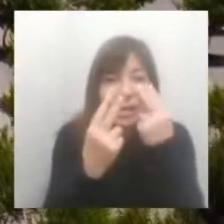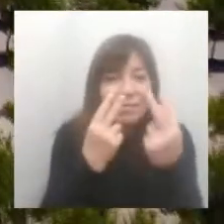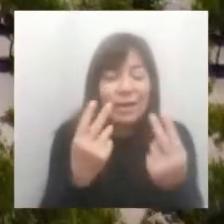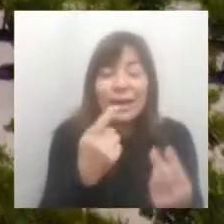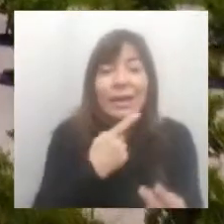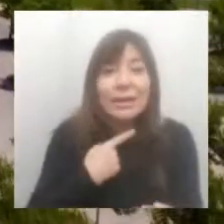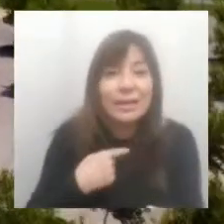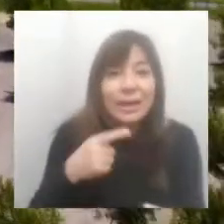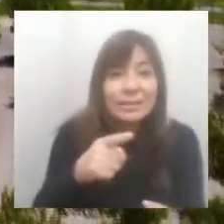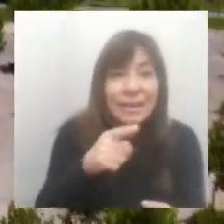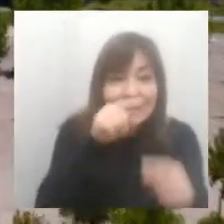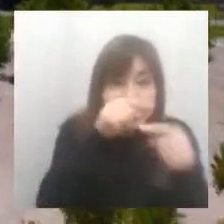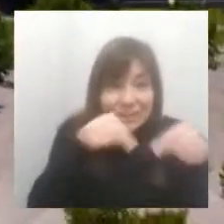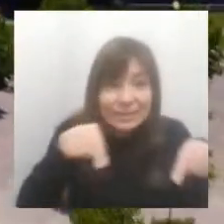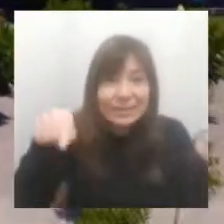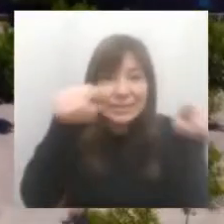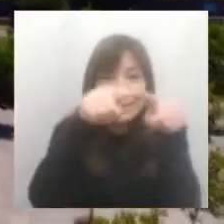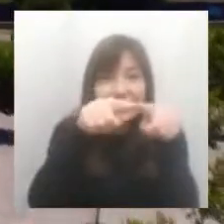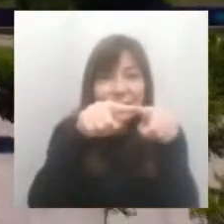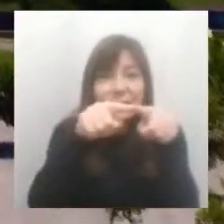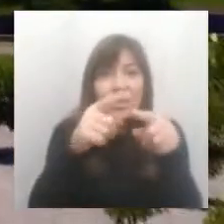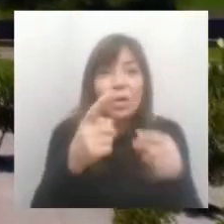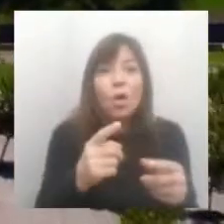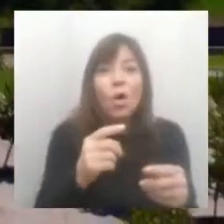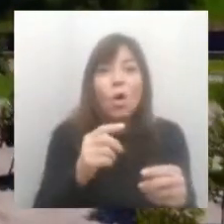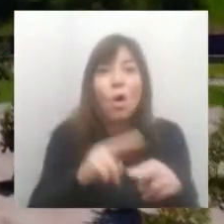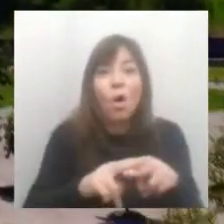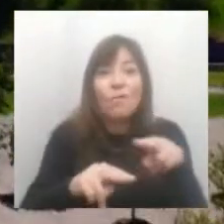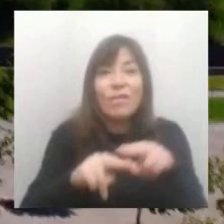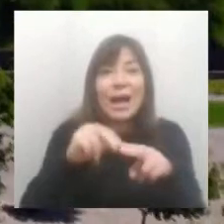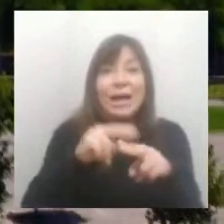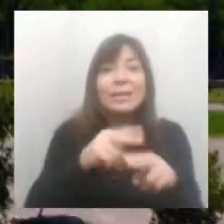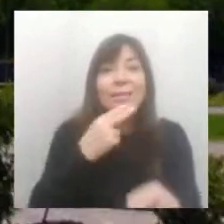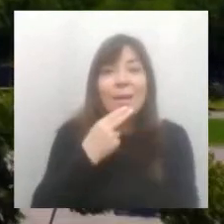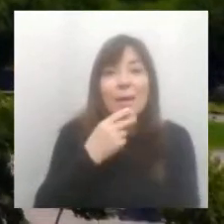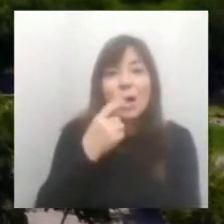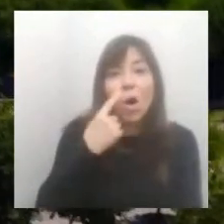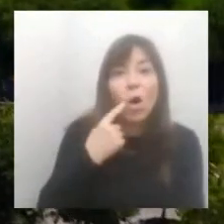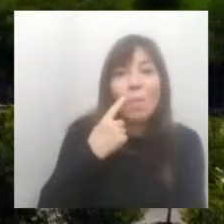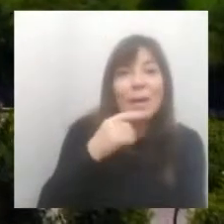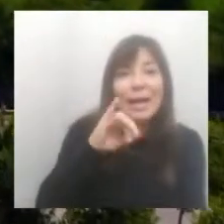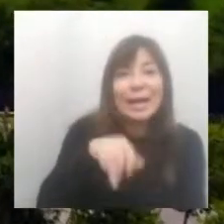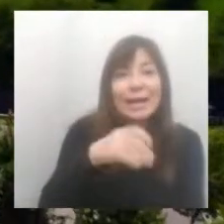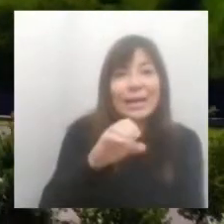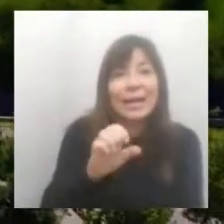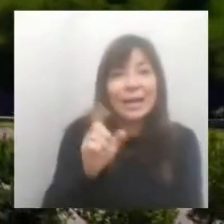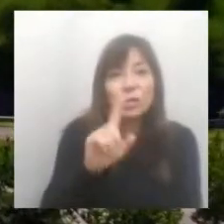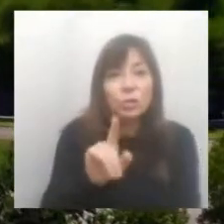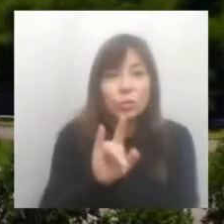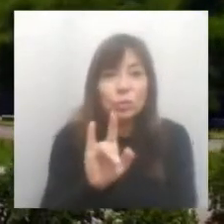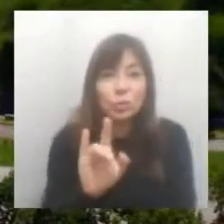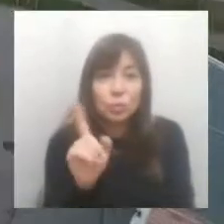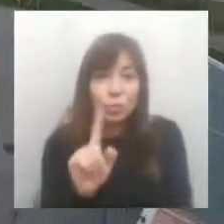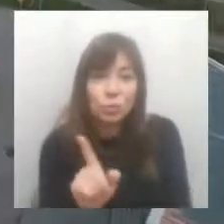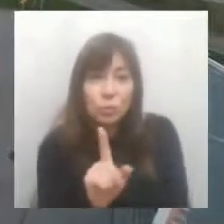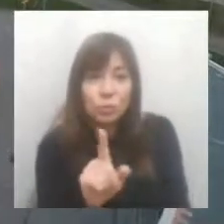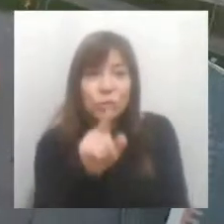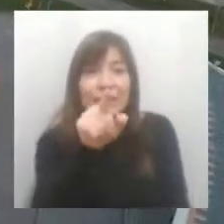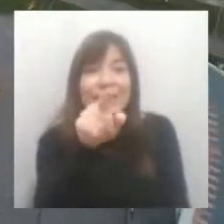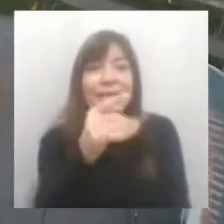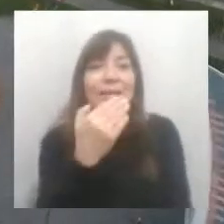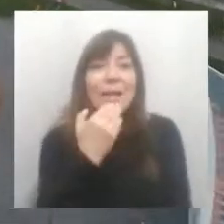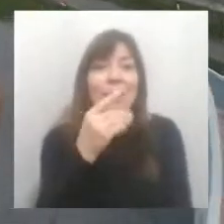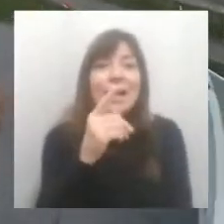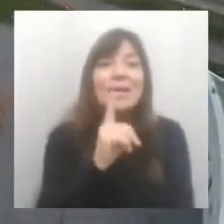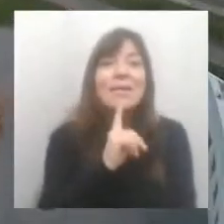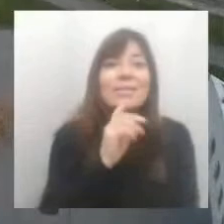que es Solos Penetrables, que es una obra de Jesús Soto, y allá al fondo, lo que ustedes ven en pantalla es el talud. Y el talud